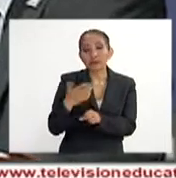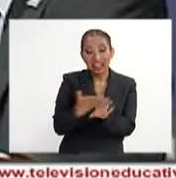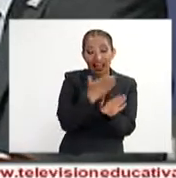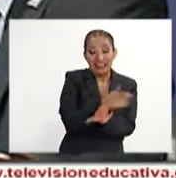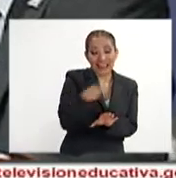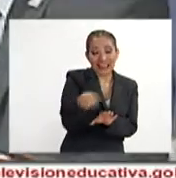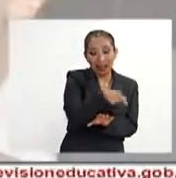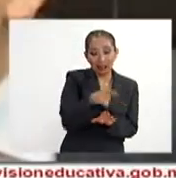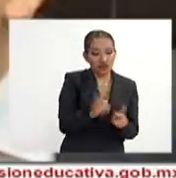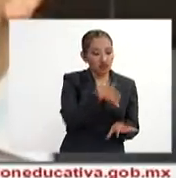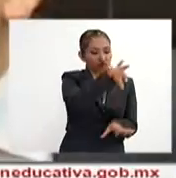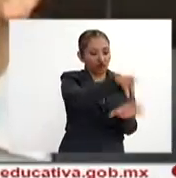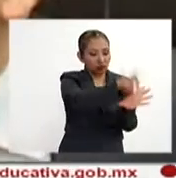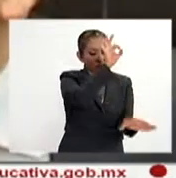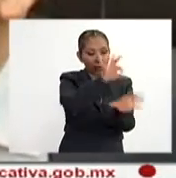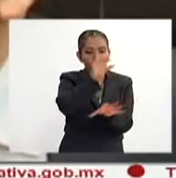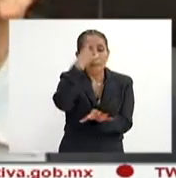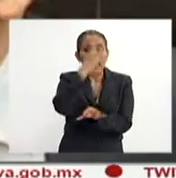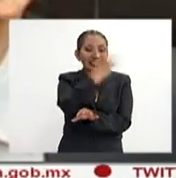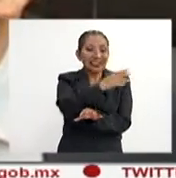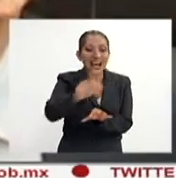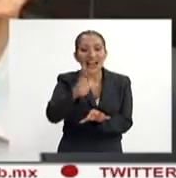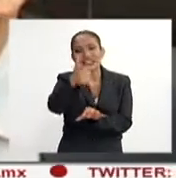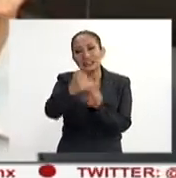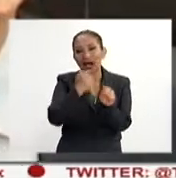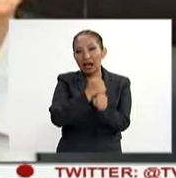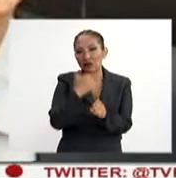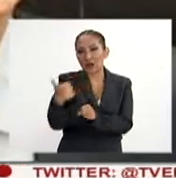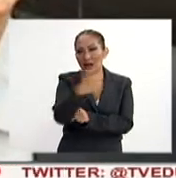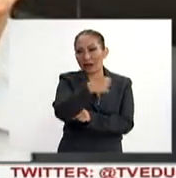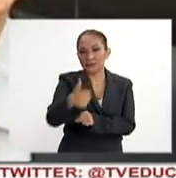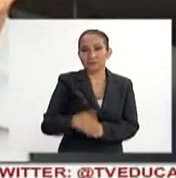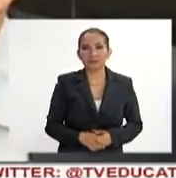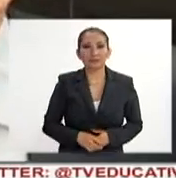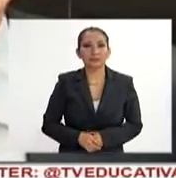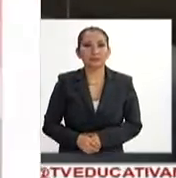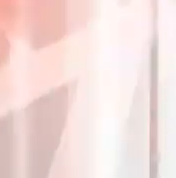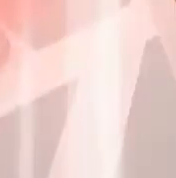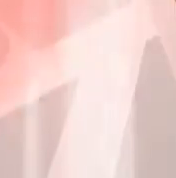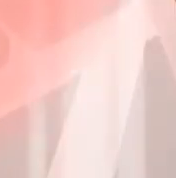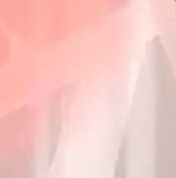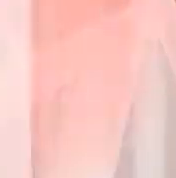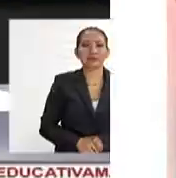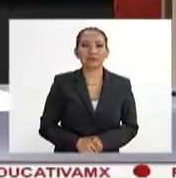Originalmente ellos fueron electos para cubrir periodos de 3 y 6 años respectivamente.